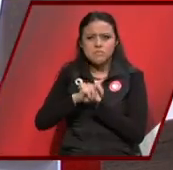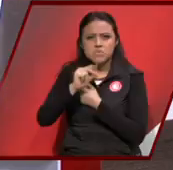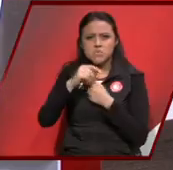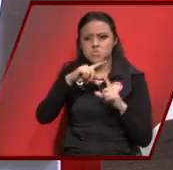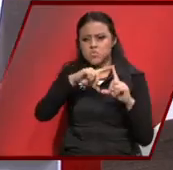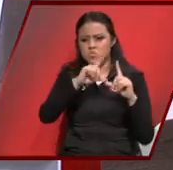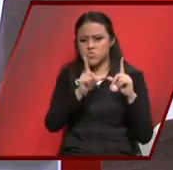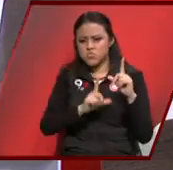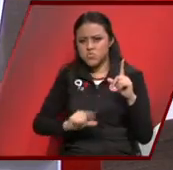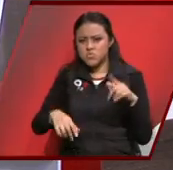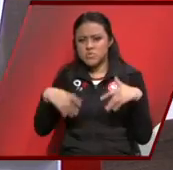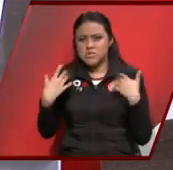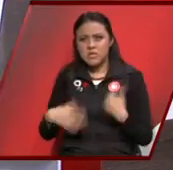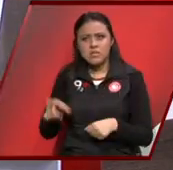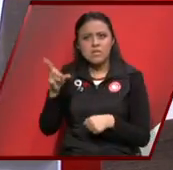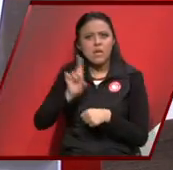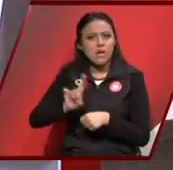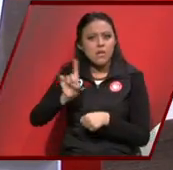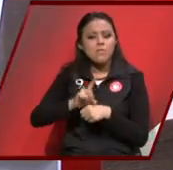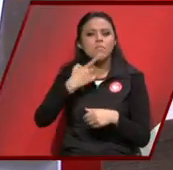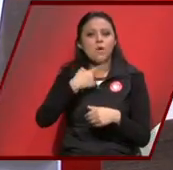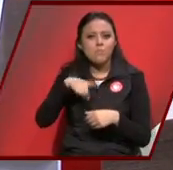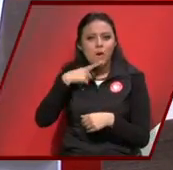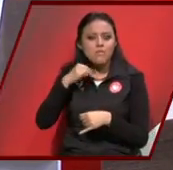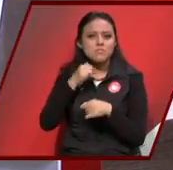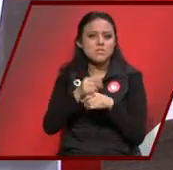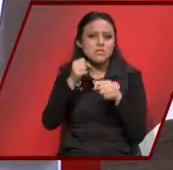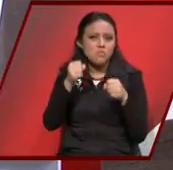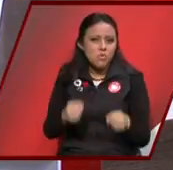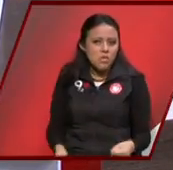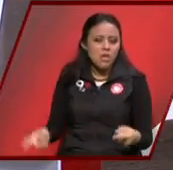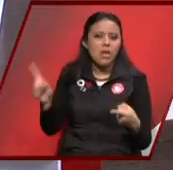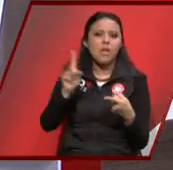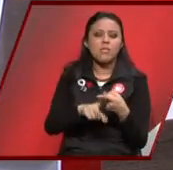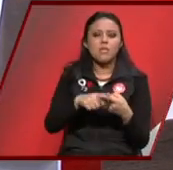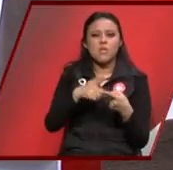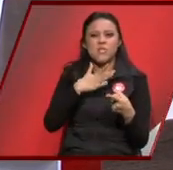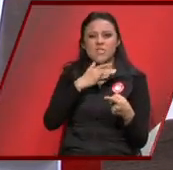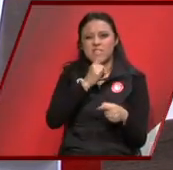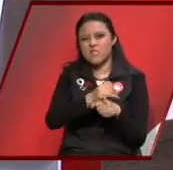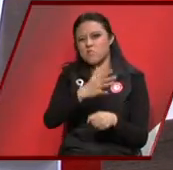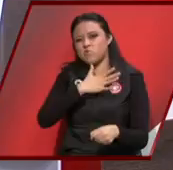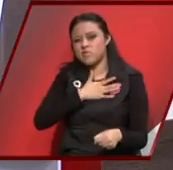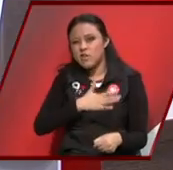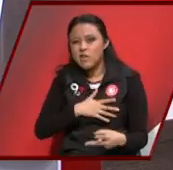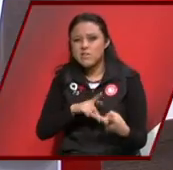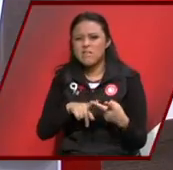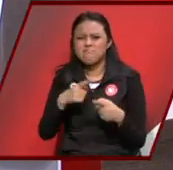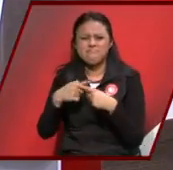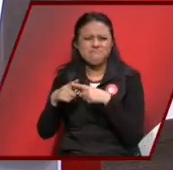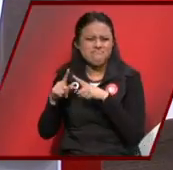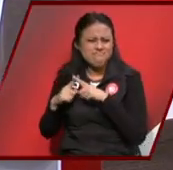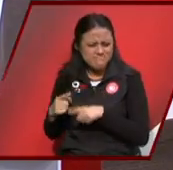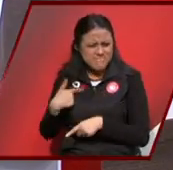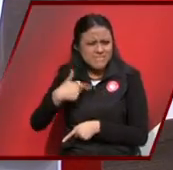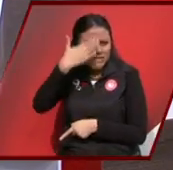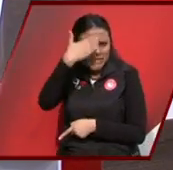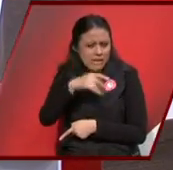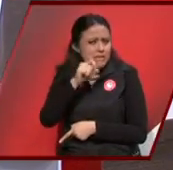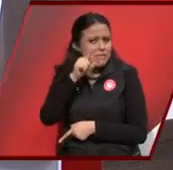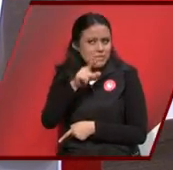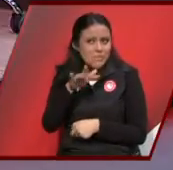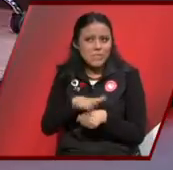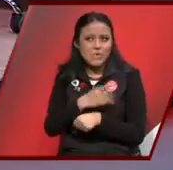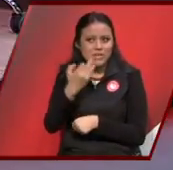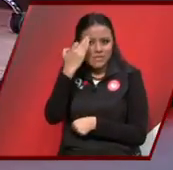está en todo el país, que tú la reportas diariamente, que tiene que ver con la inseguridad, con injusticia, con tantas cuestiones que yo sé, estoy convencida,